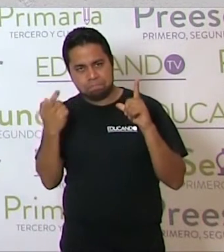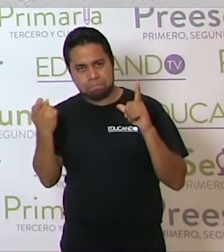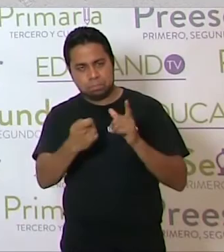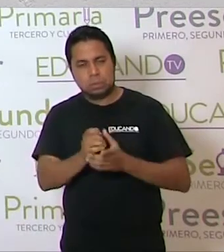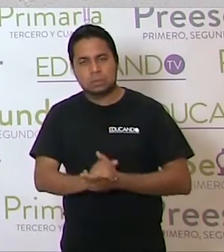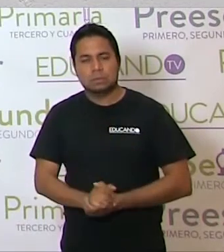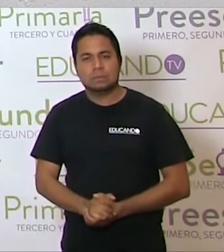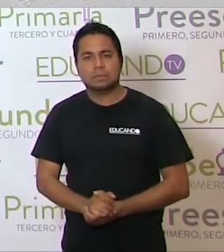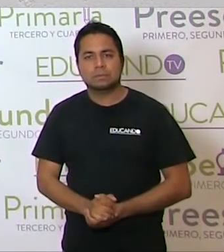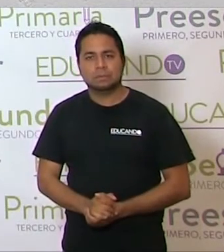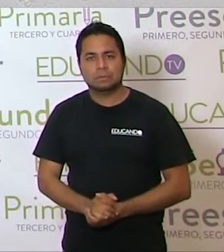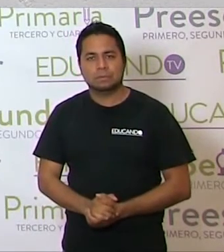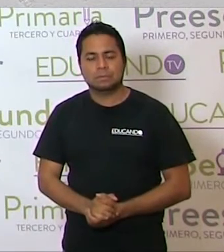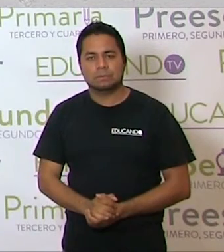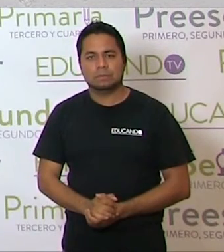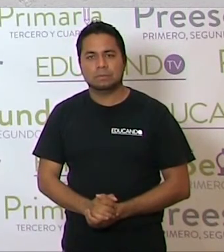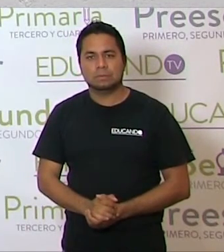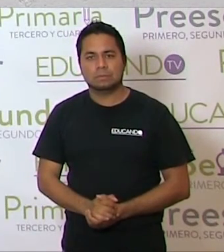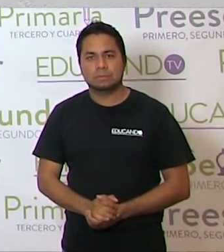adelante